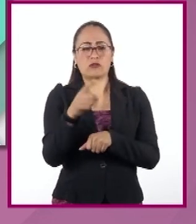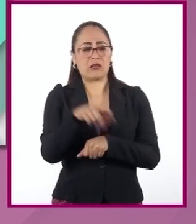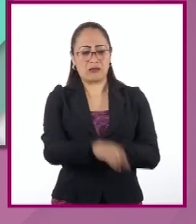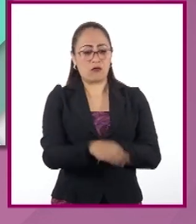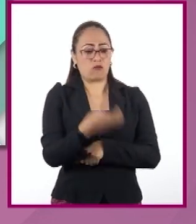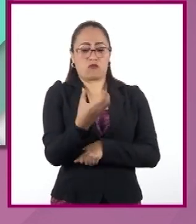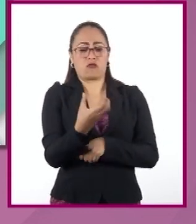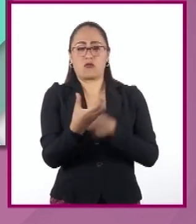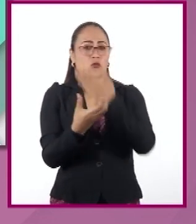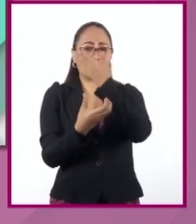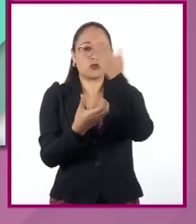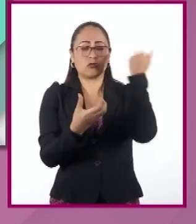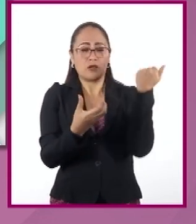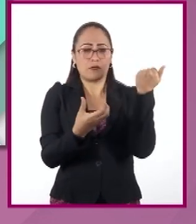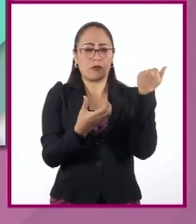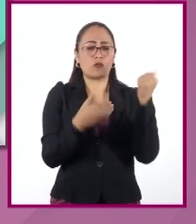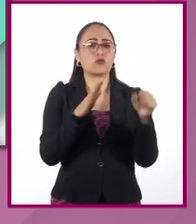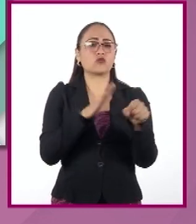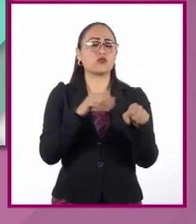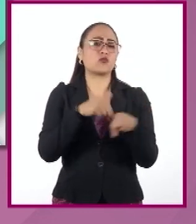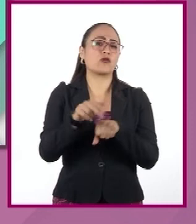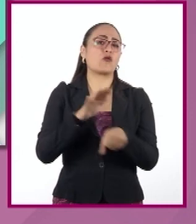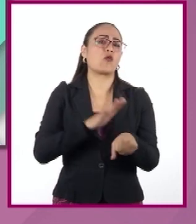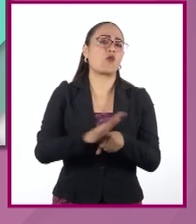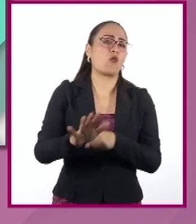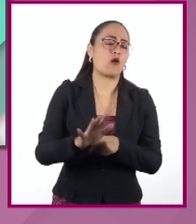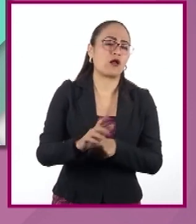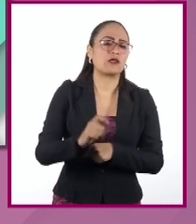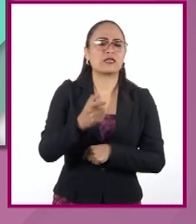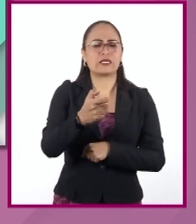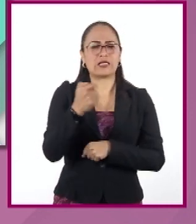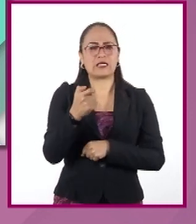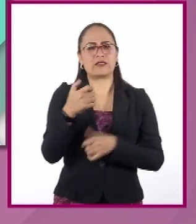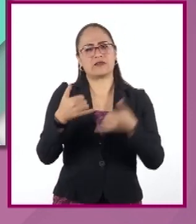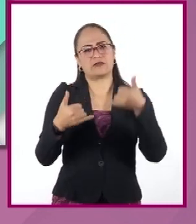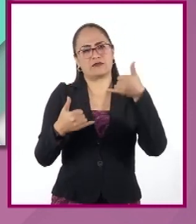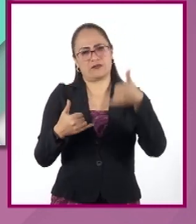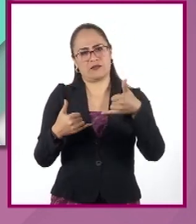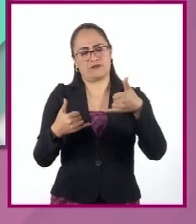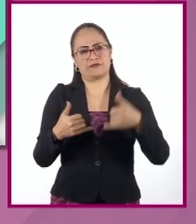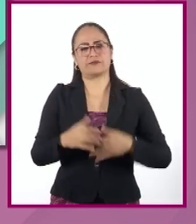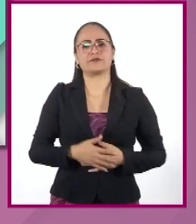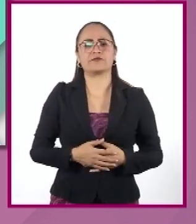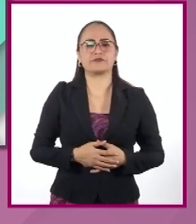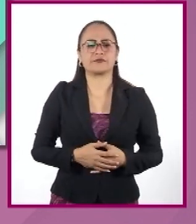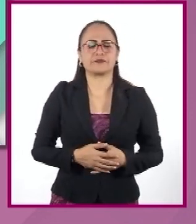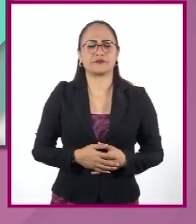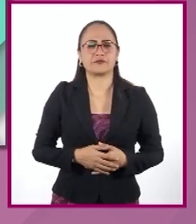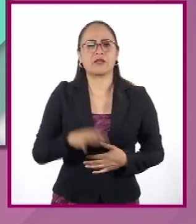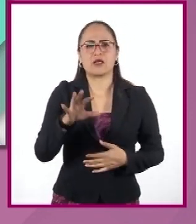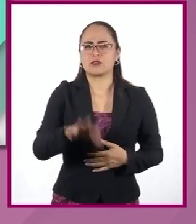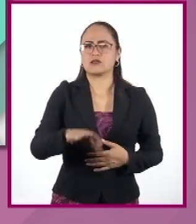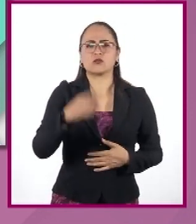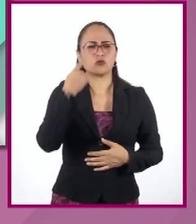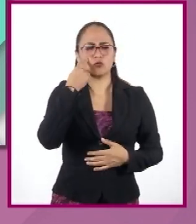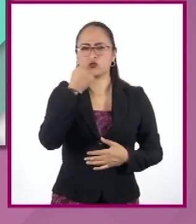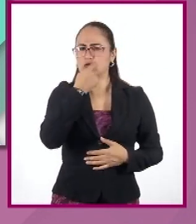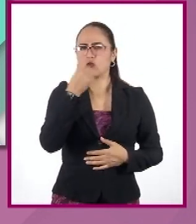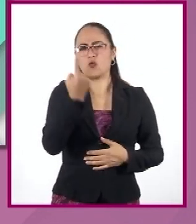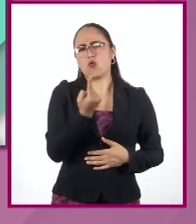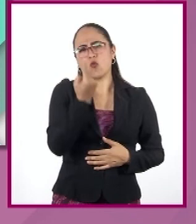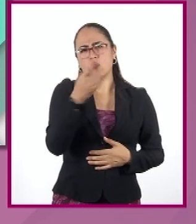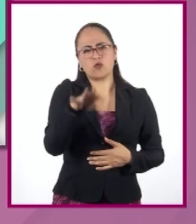ni el número que elegirá, los llamaremos X y Y. Escoge uno de ellos. En mi